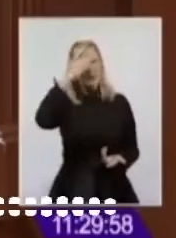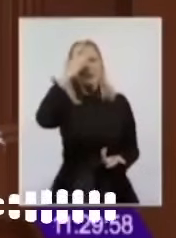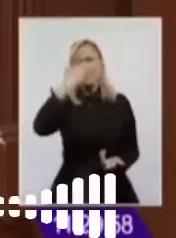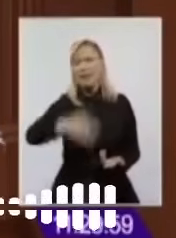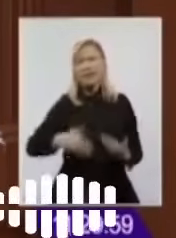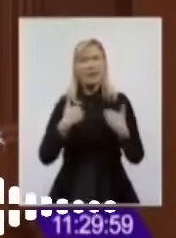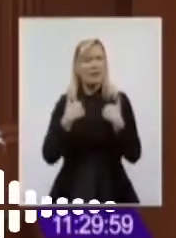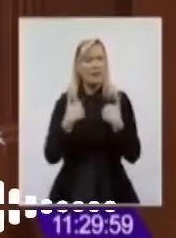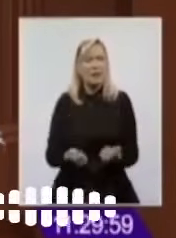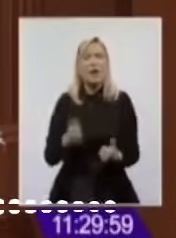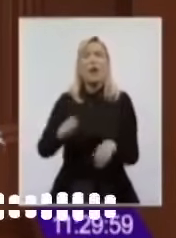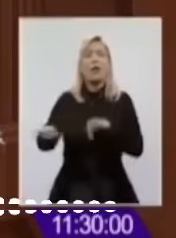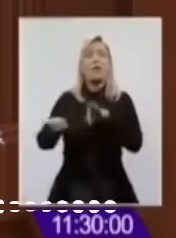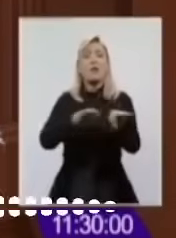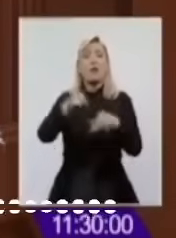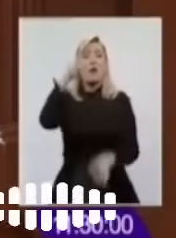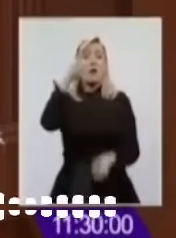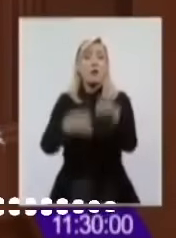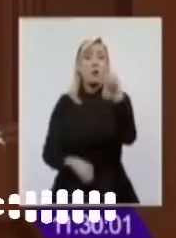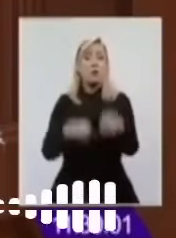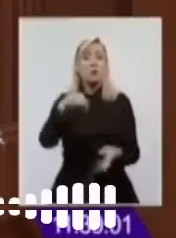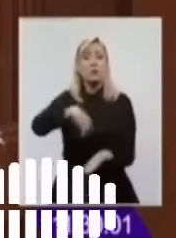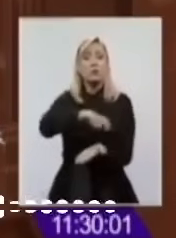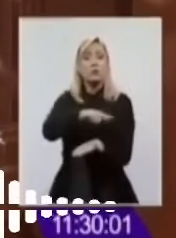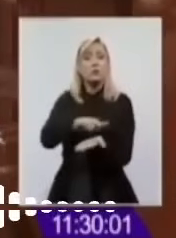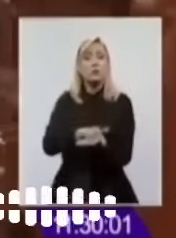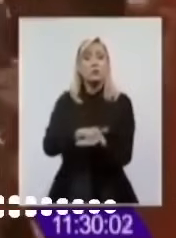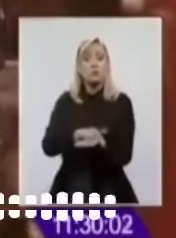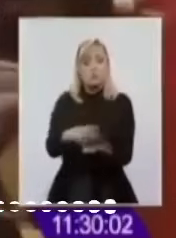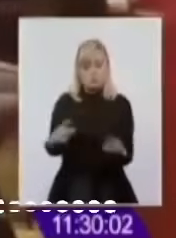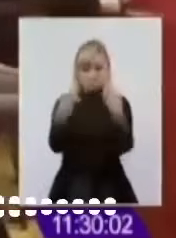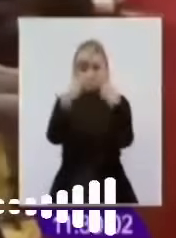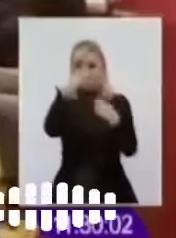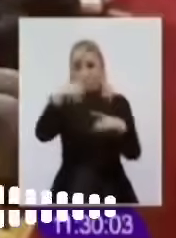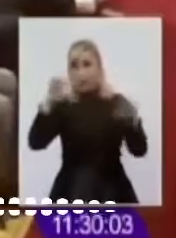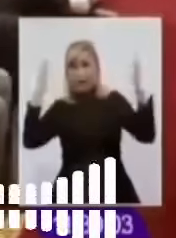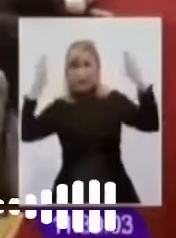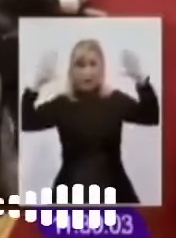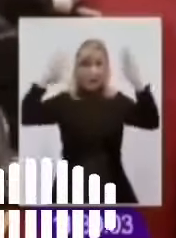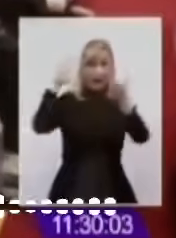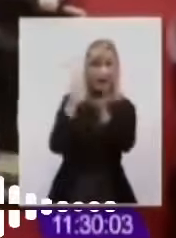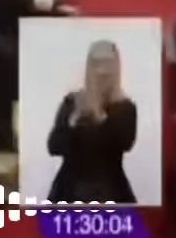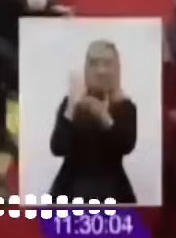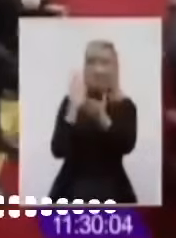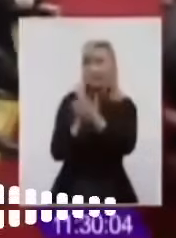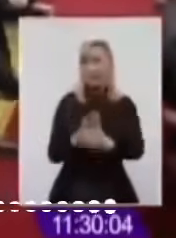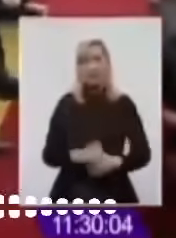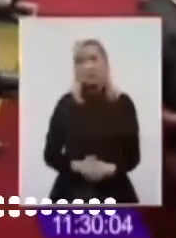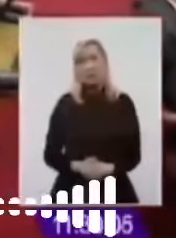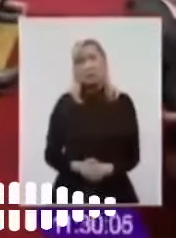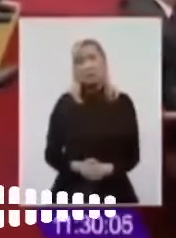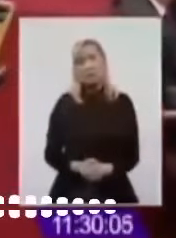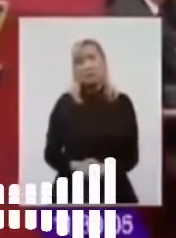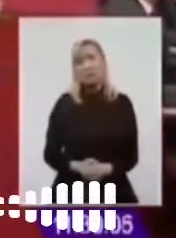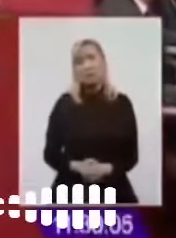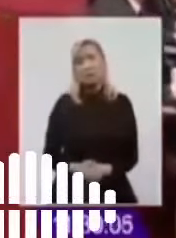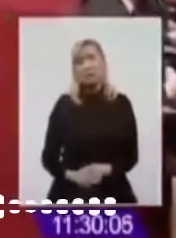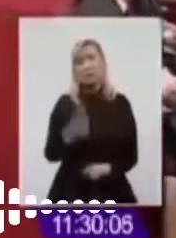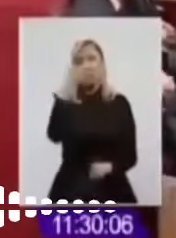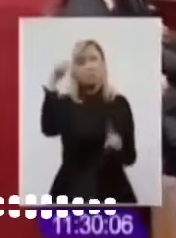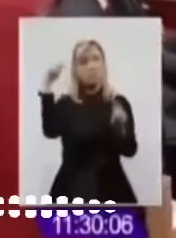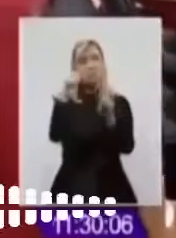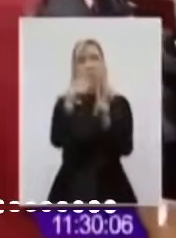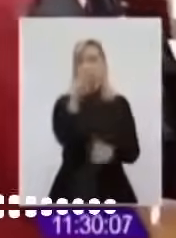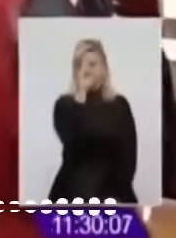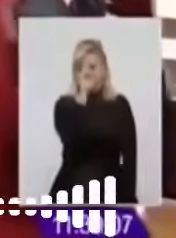Que en la función jurisdiccional no buscamos aplausos nuestra guía es honrar